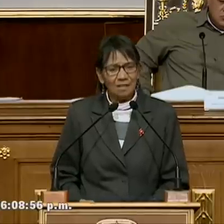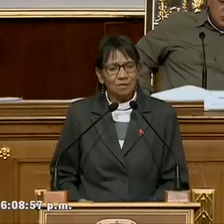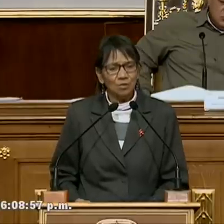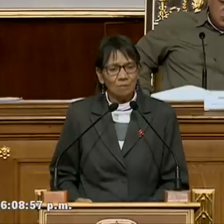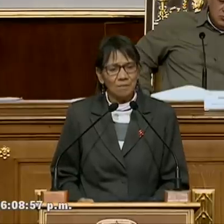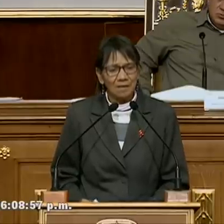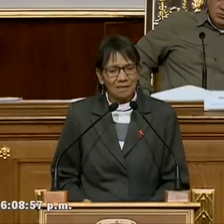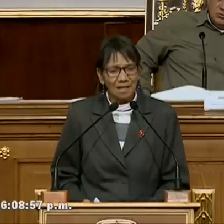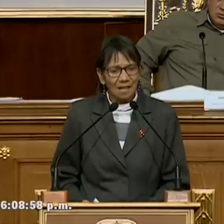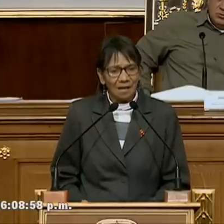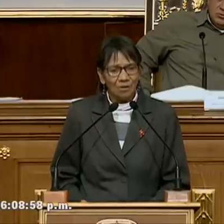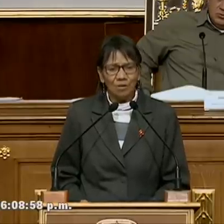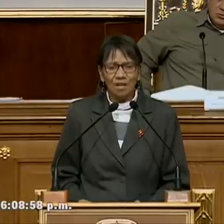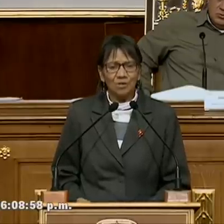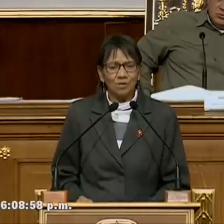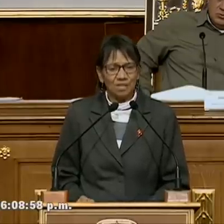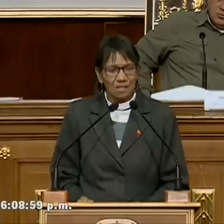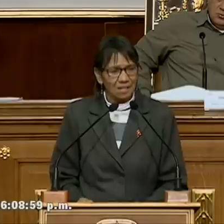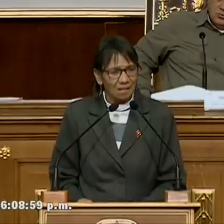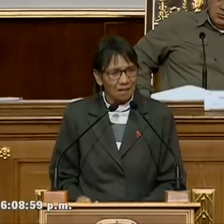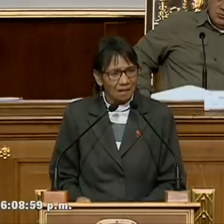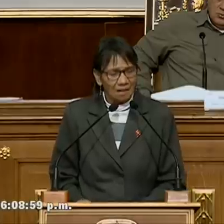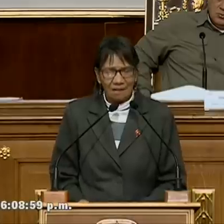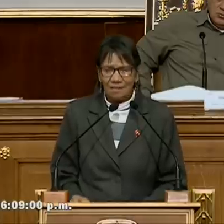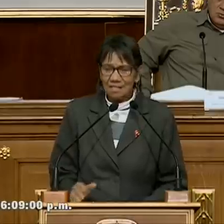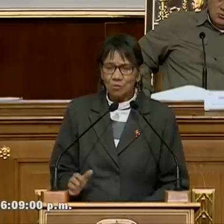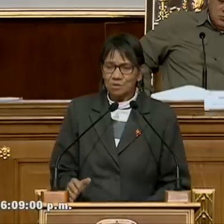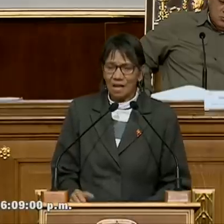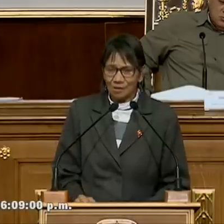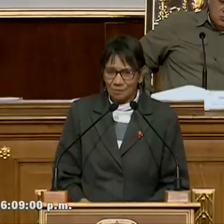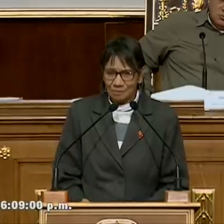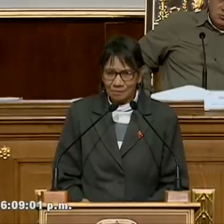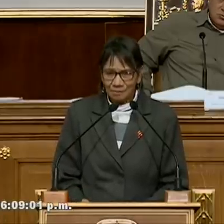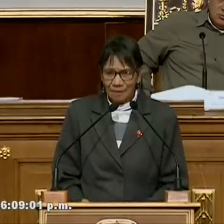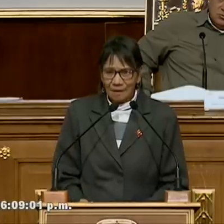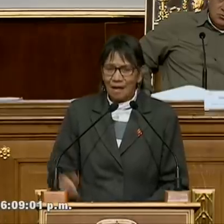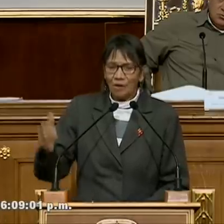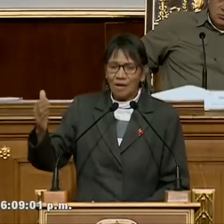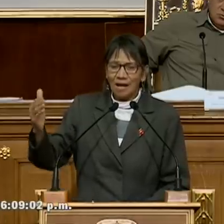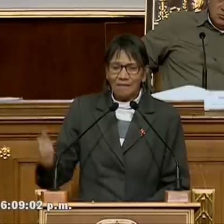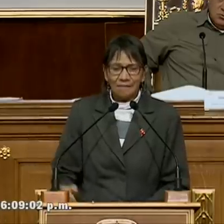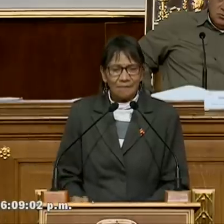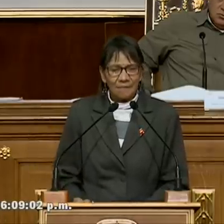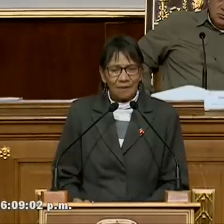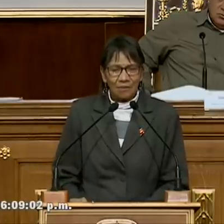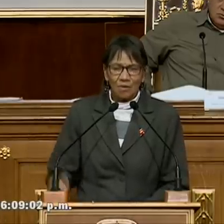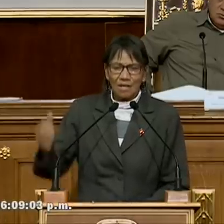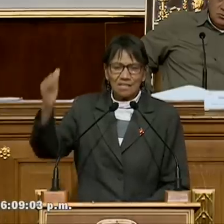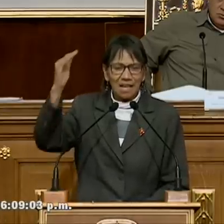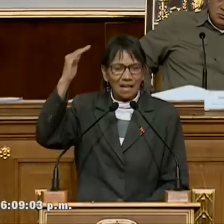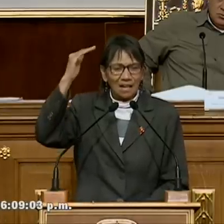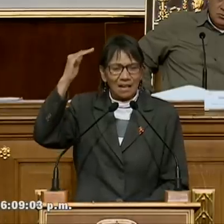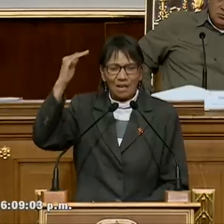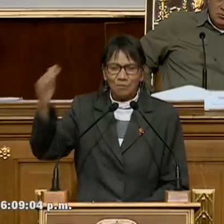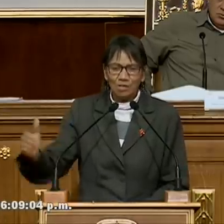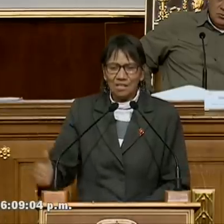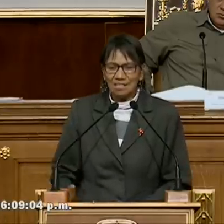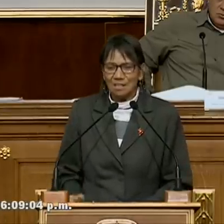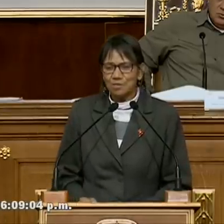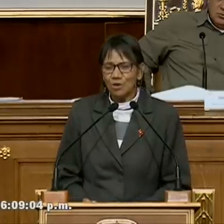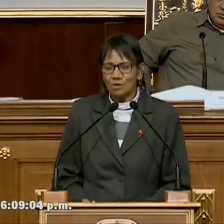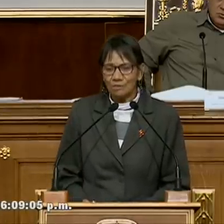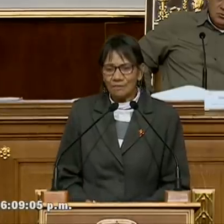es indudablemente lo que ellos lo tienen desajustado. Y ahora, con esa